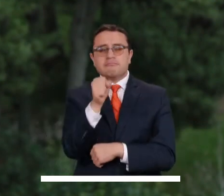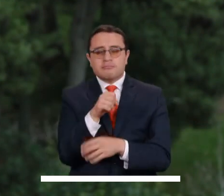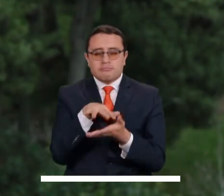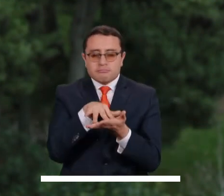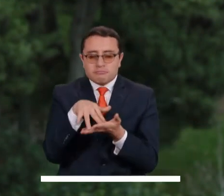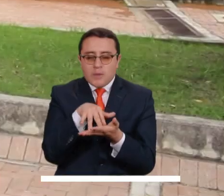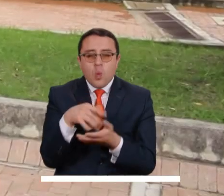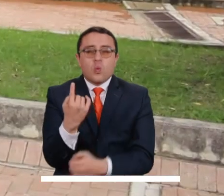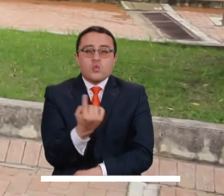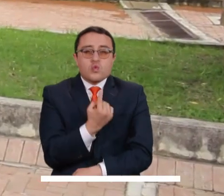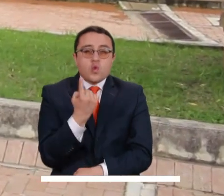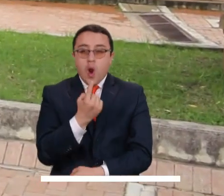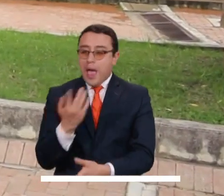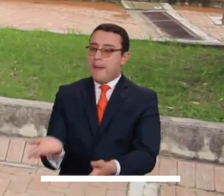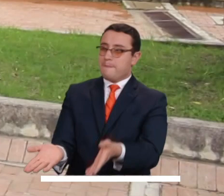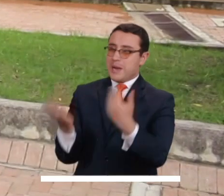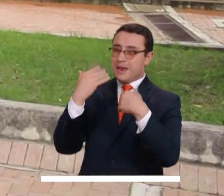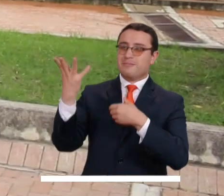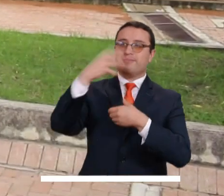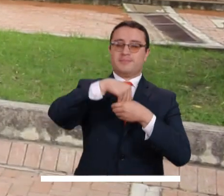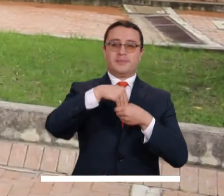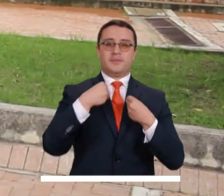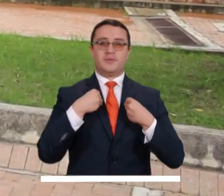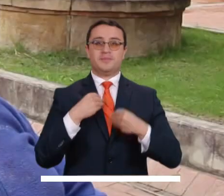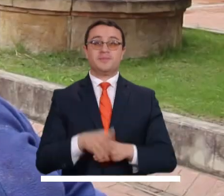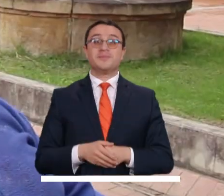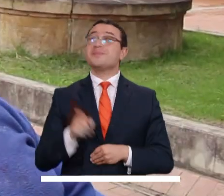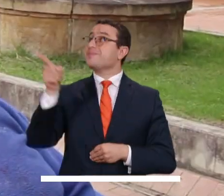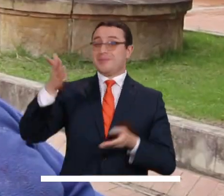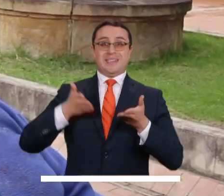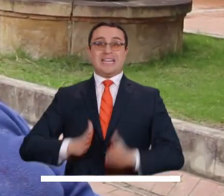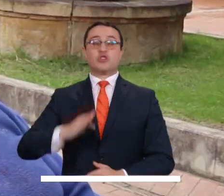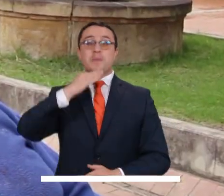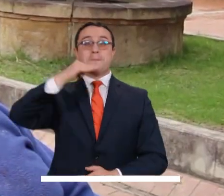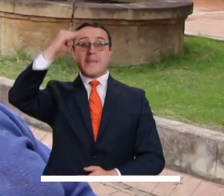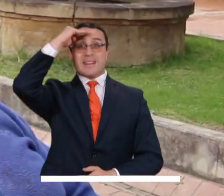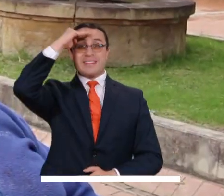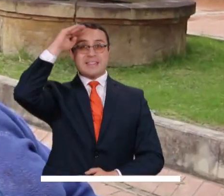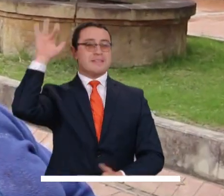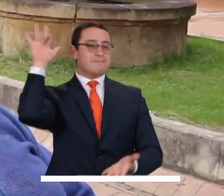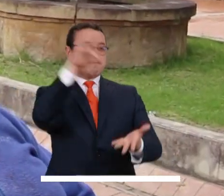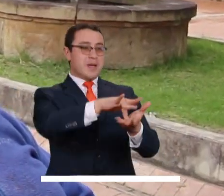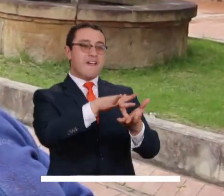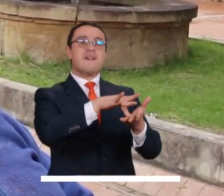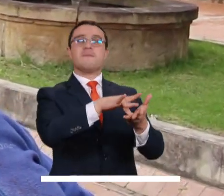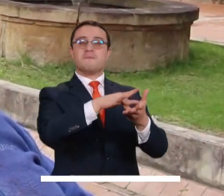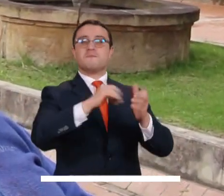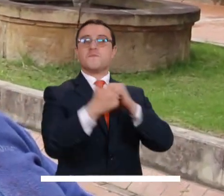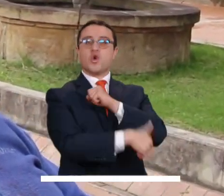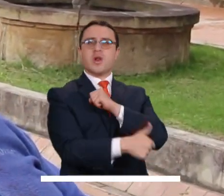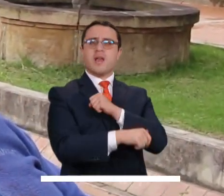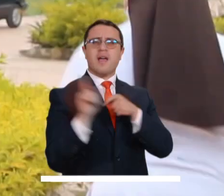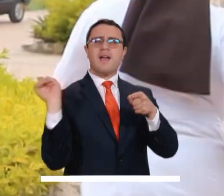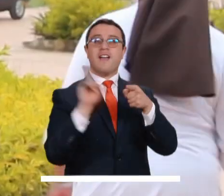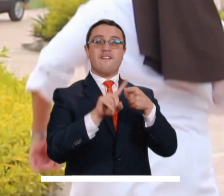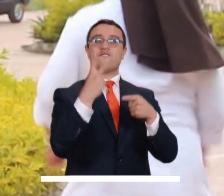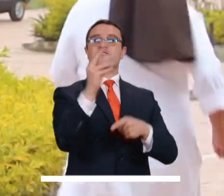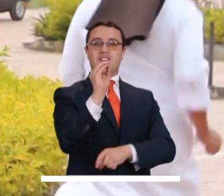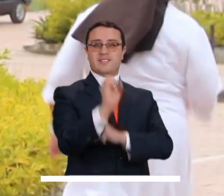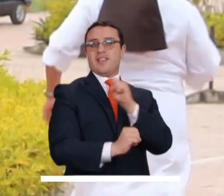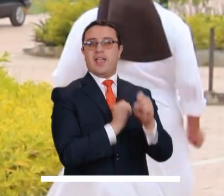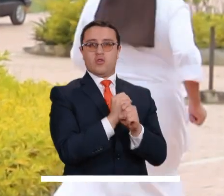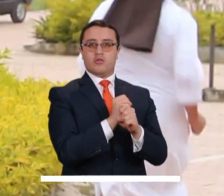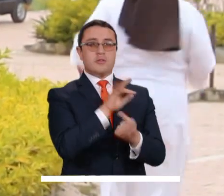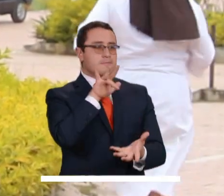estado de abandono. Aunque nació en Medellín, el padre Arcesio Escobar llegó a Boyacá hace más de 2 décadas y casi de